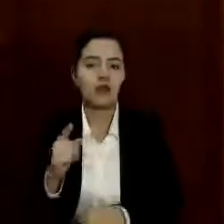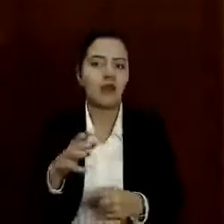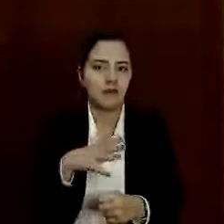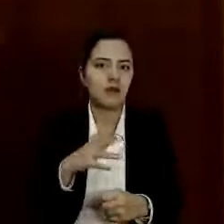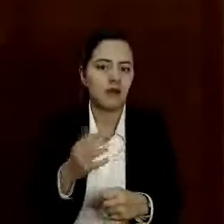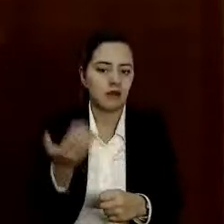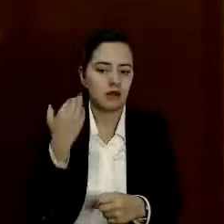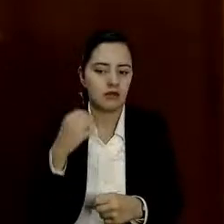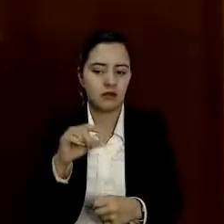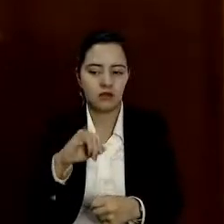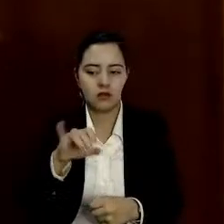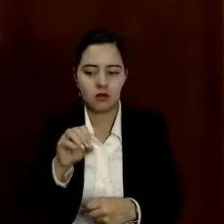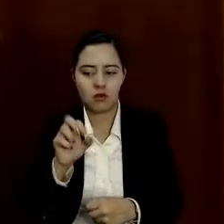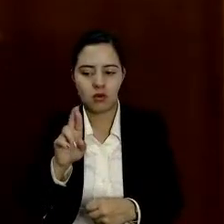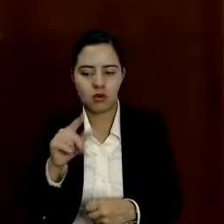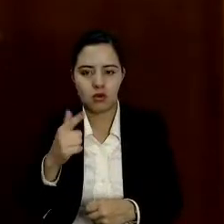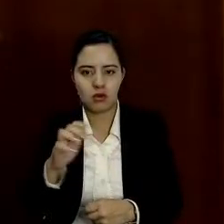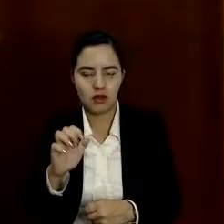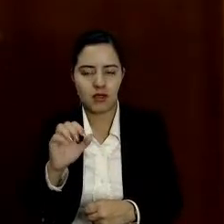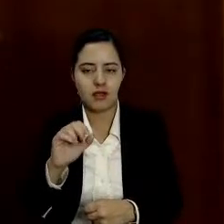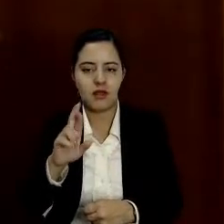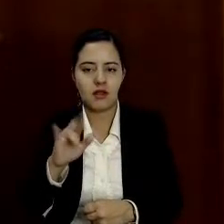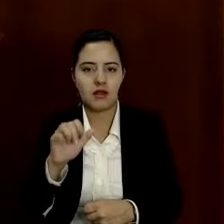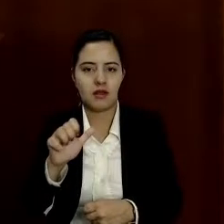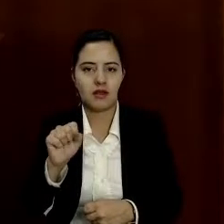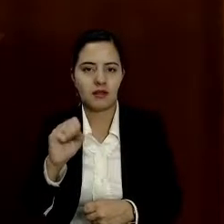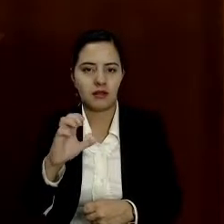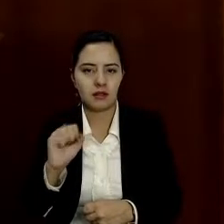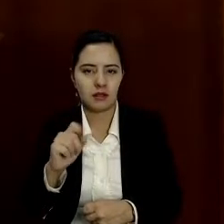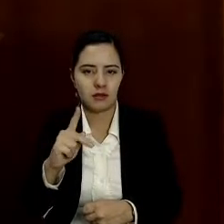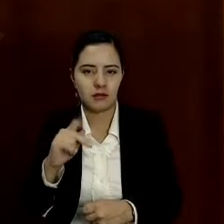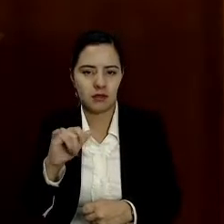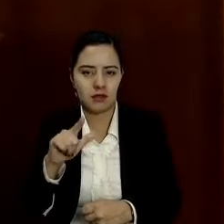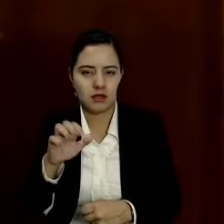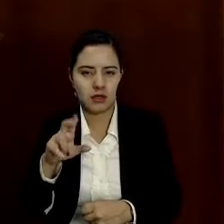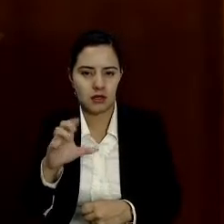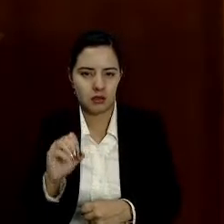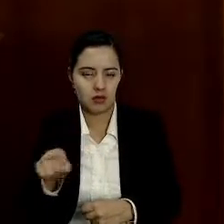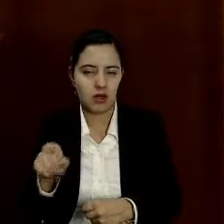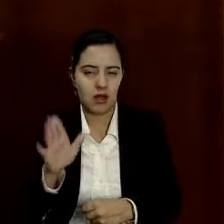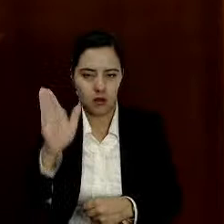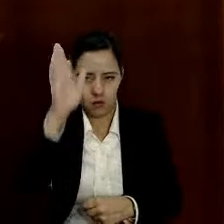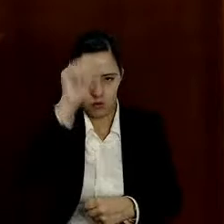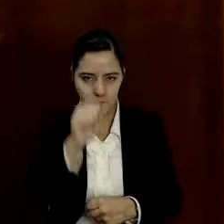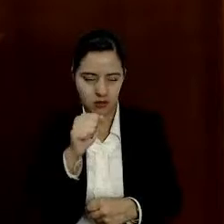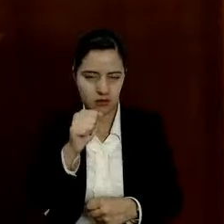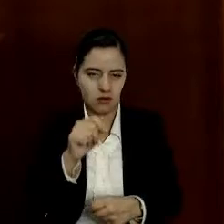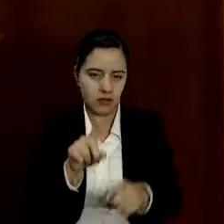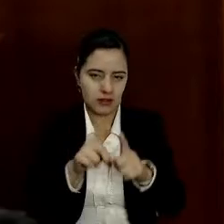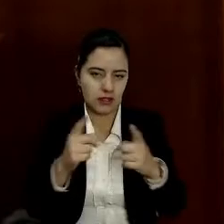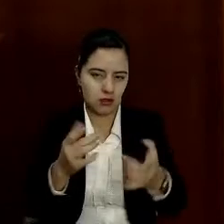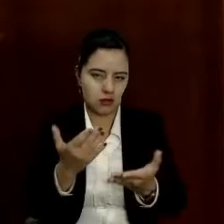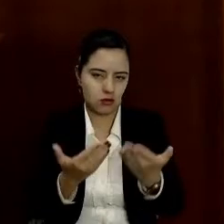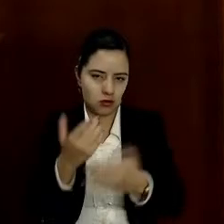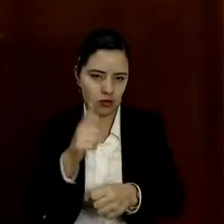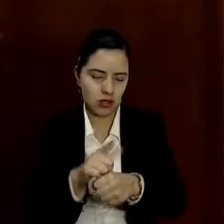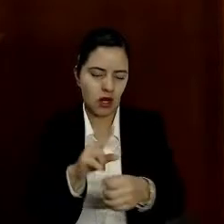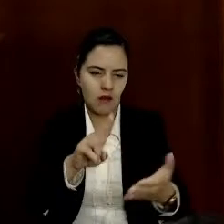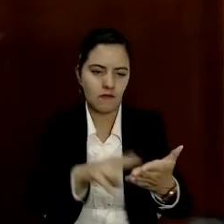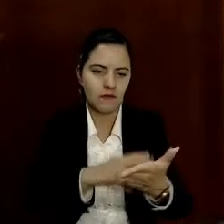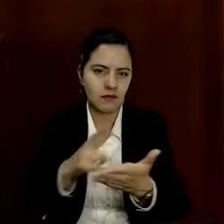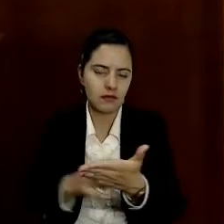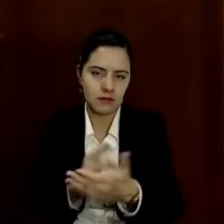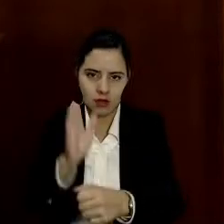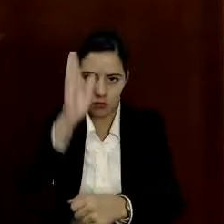primeros convenios de colaboración con la secretaria de Desarrollo Social al frente de Rosario Robles, y cómo el